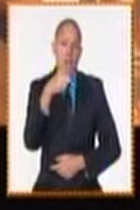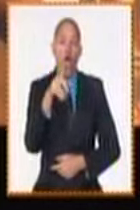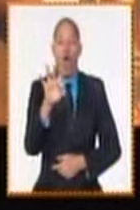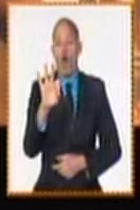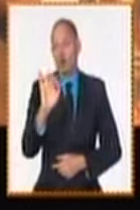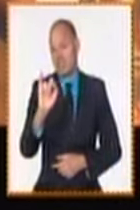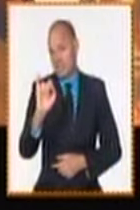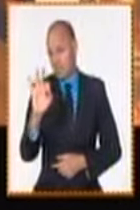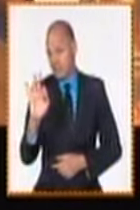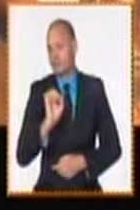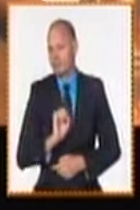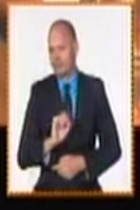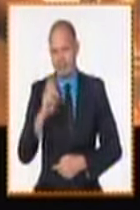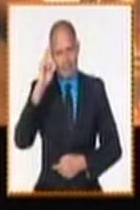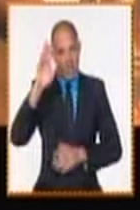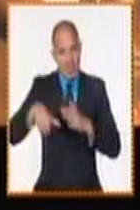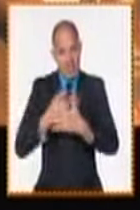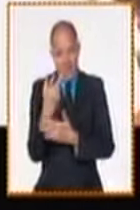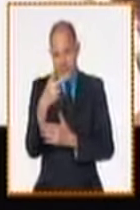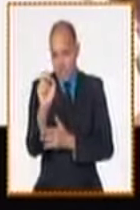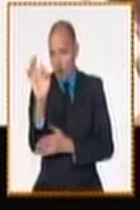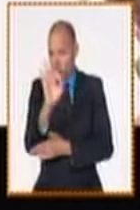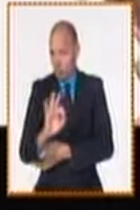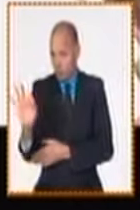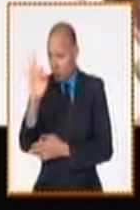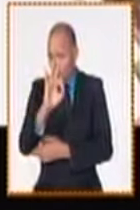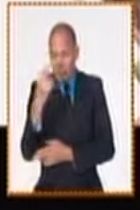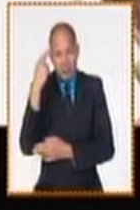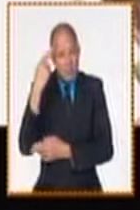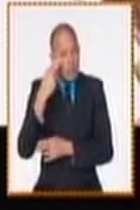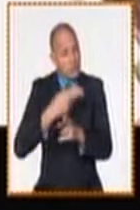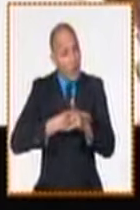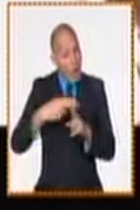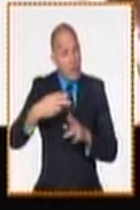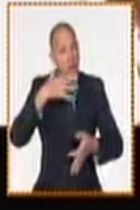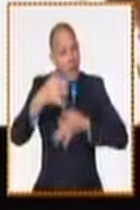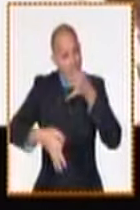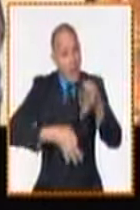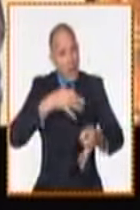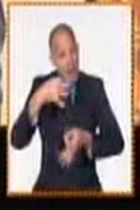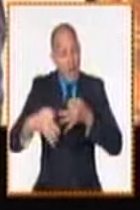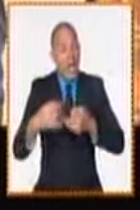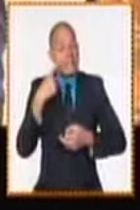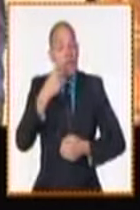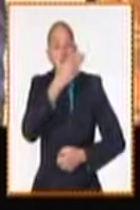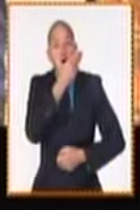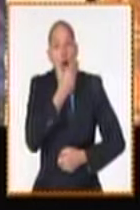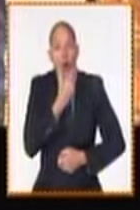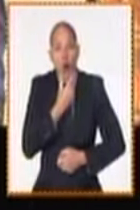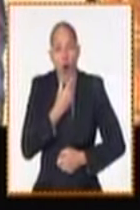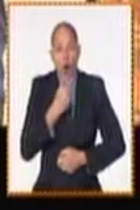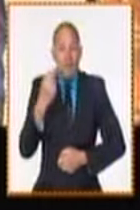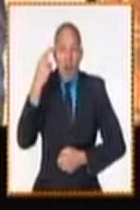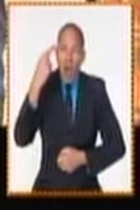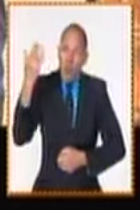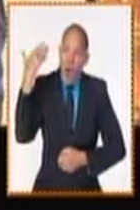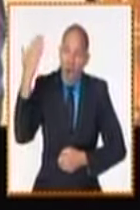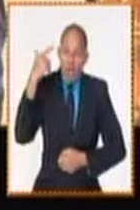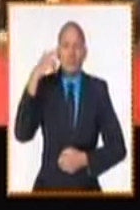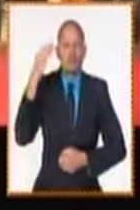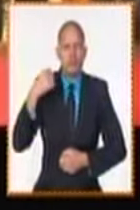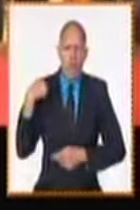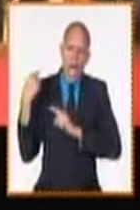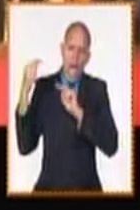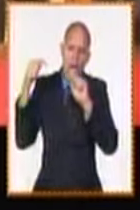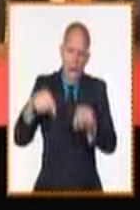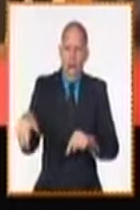tiempo que patentizó el compromiso de las nuevas generaciones de continuar consolidando nuestra cultura al amparo de la historia patria.